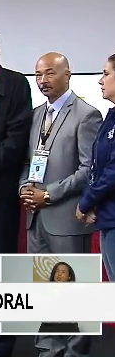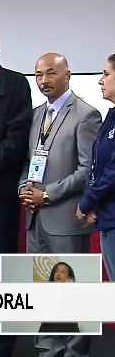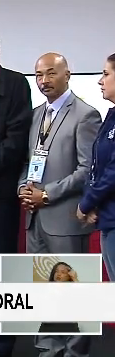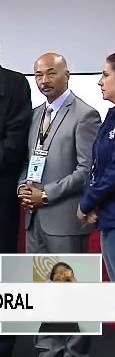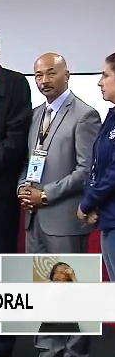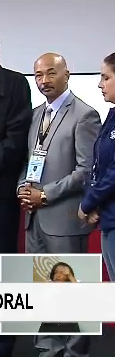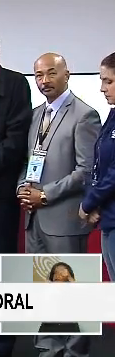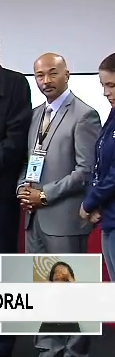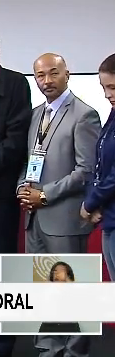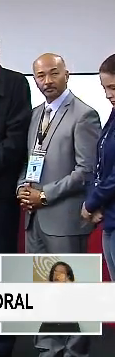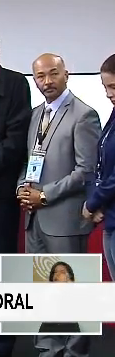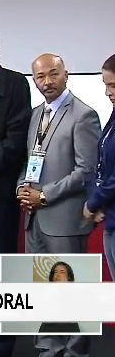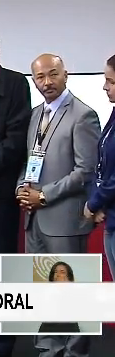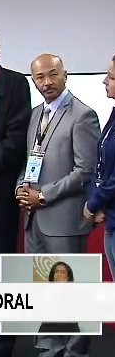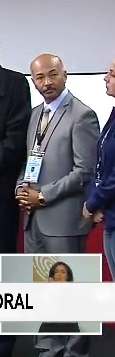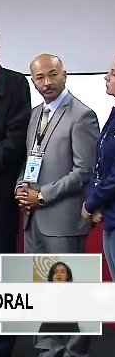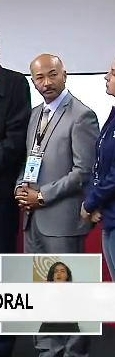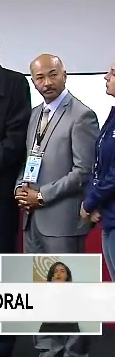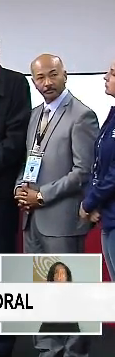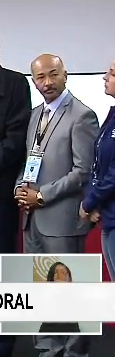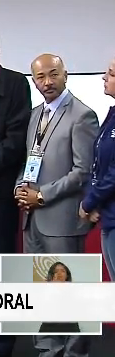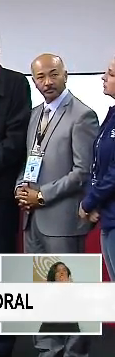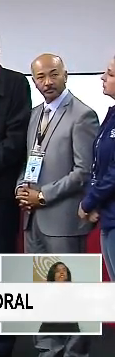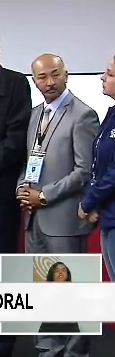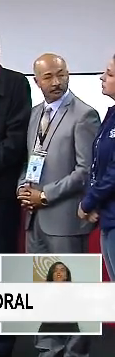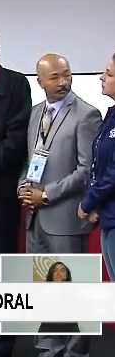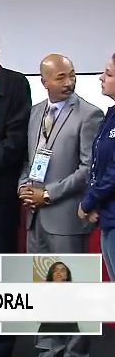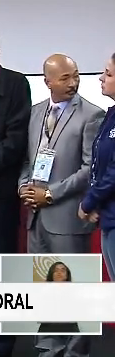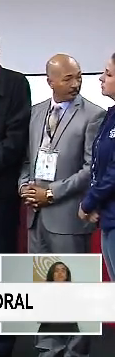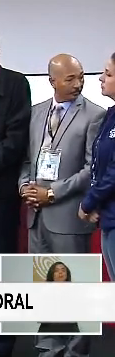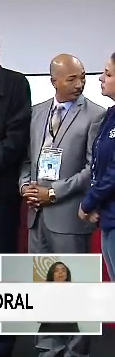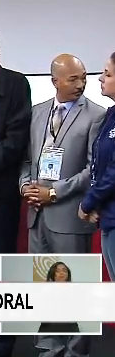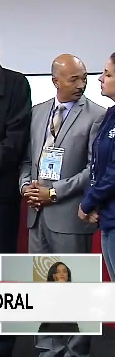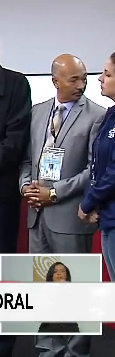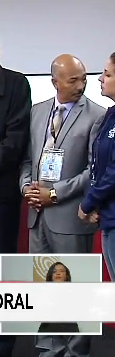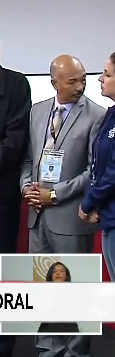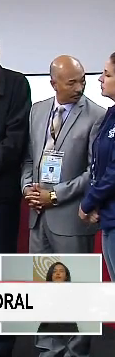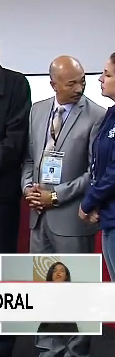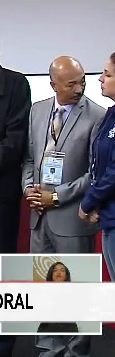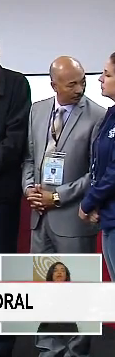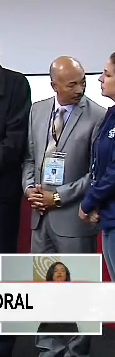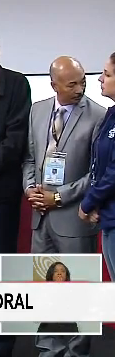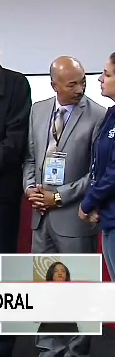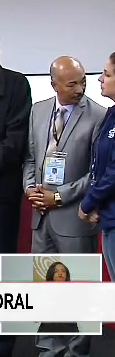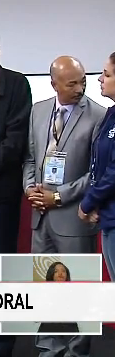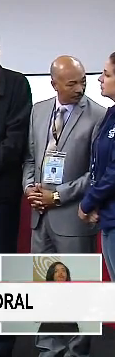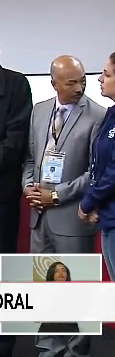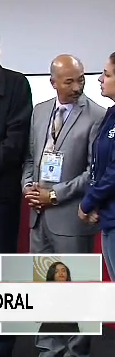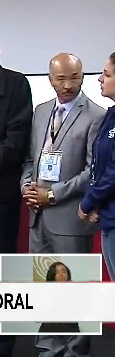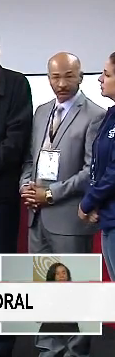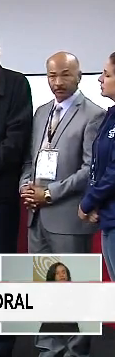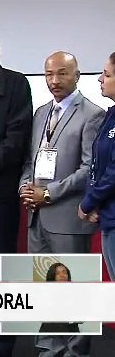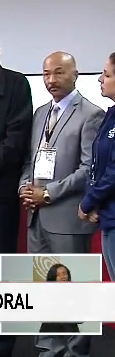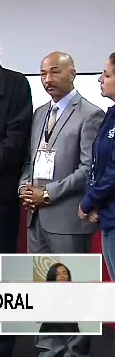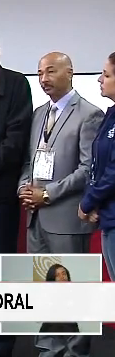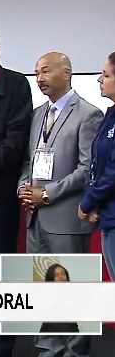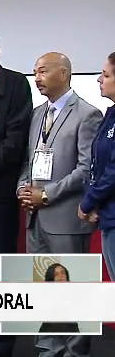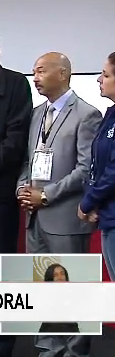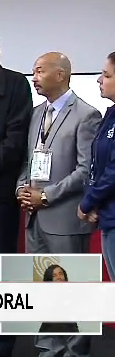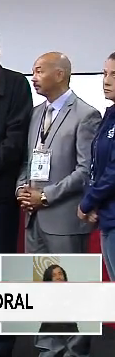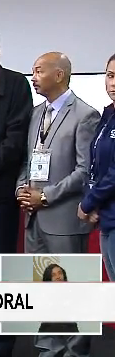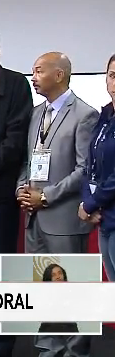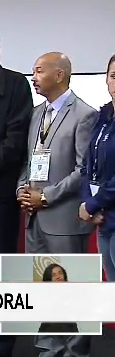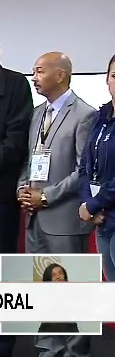Junta Central Electoral, que todo va a marchar bien. Es decir, que vamos a esperar el proceso, pero sepan que nosotros